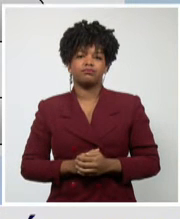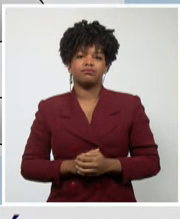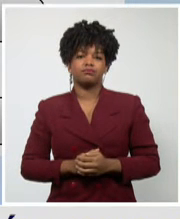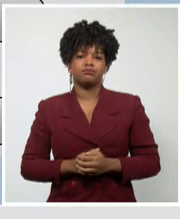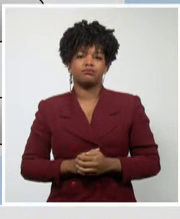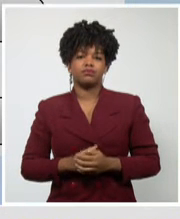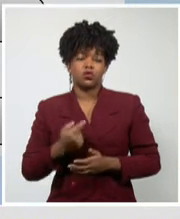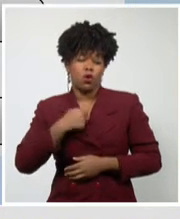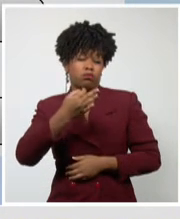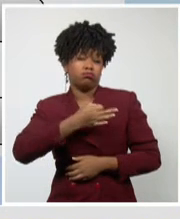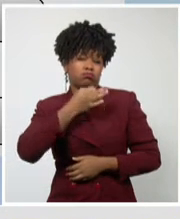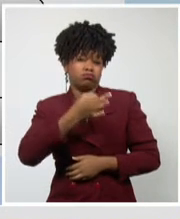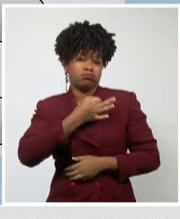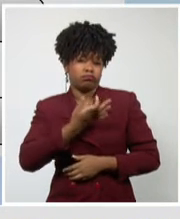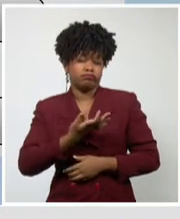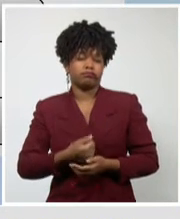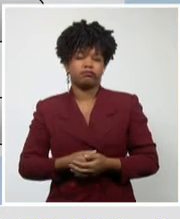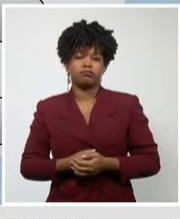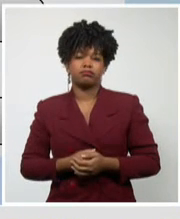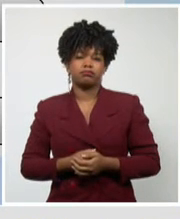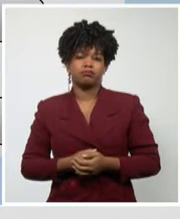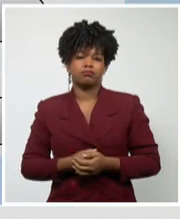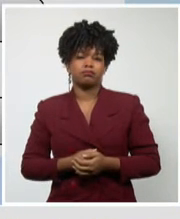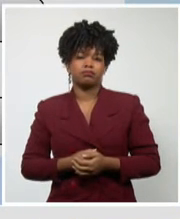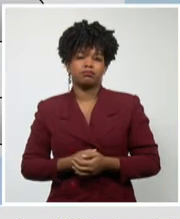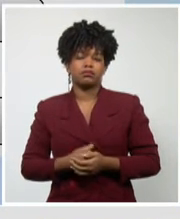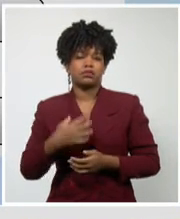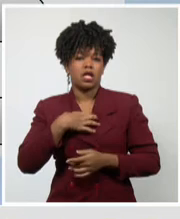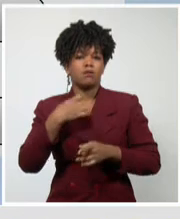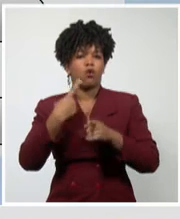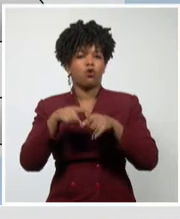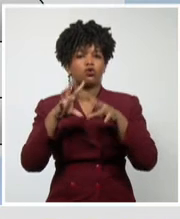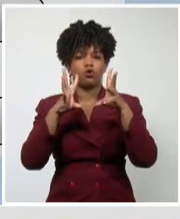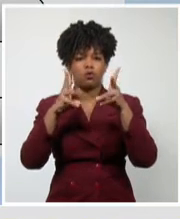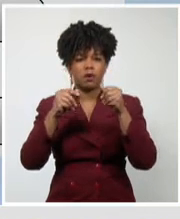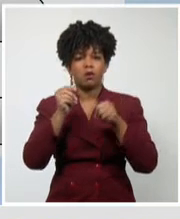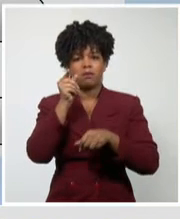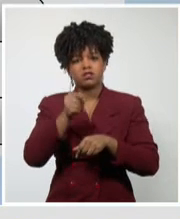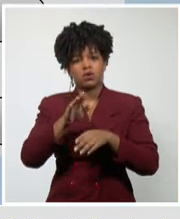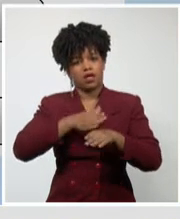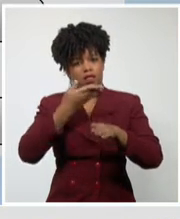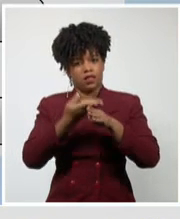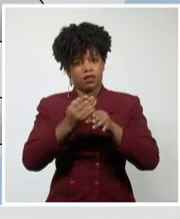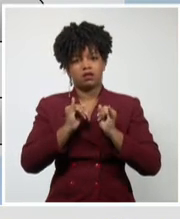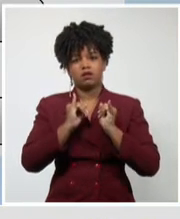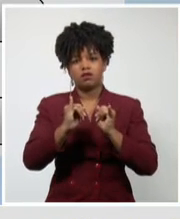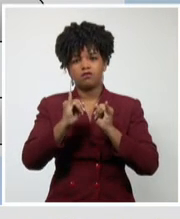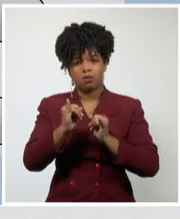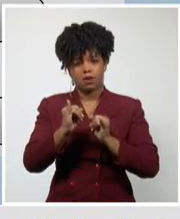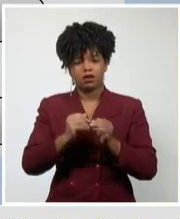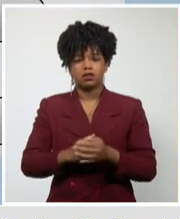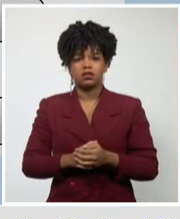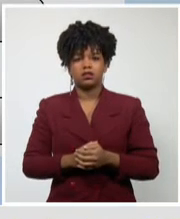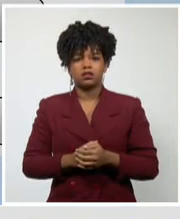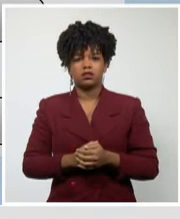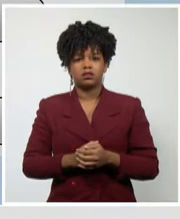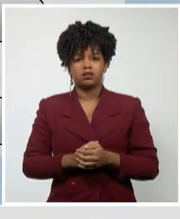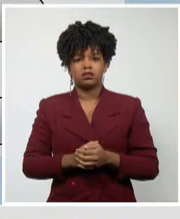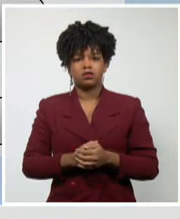salvedad teniendo en cuenta que otro número de personas, que lo vamos a informar en próximas intervenciones, se les ha hecho